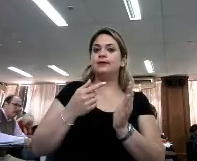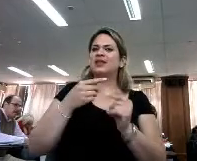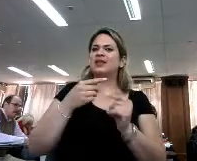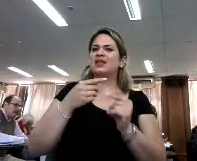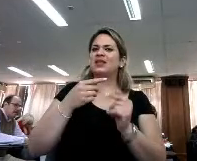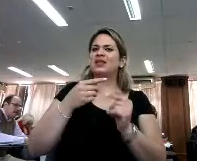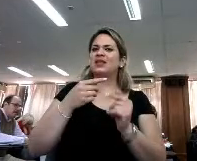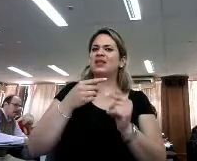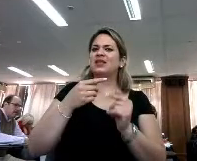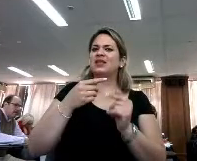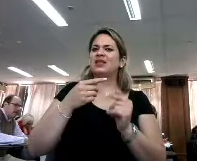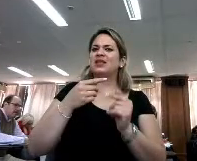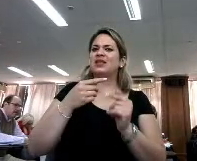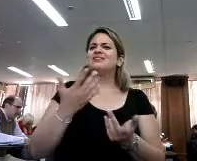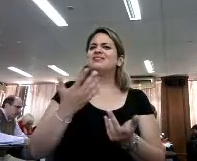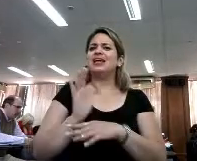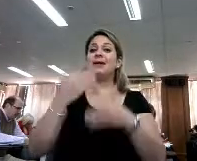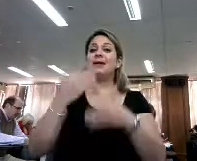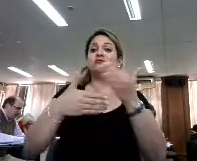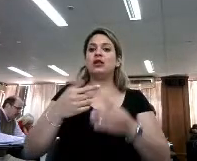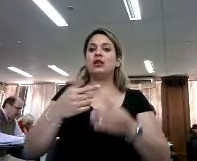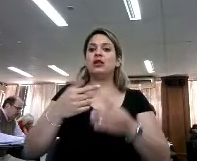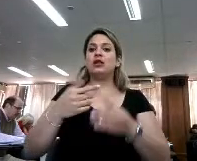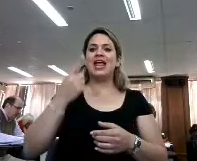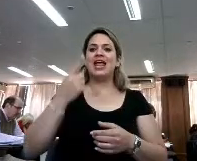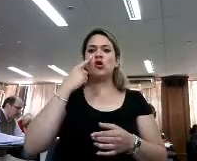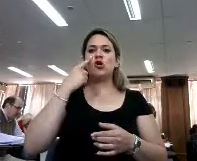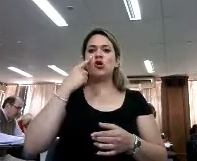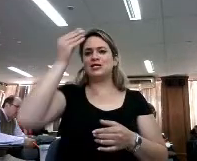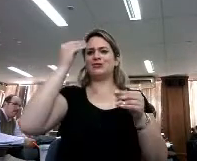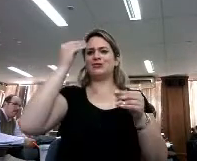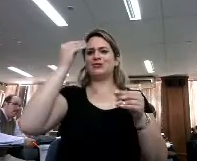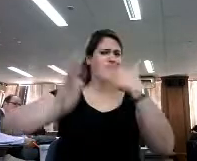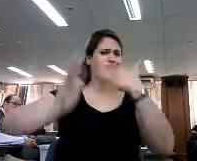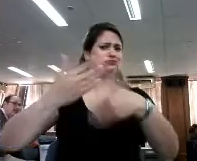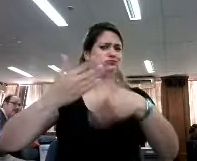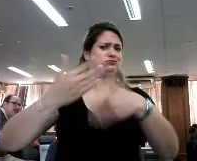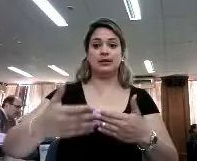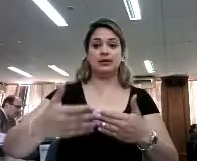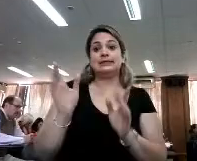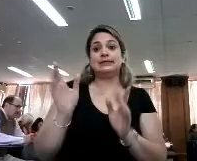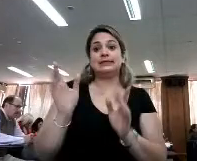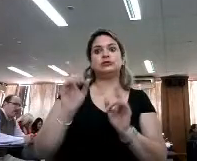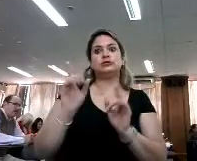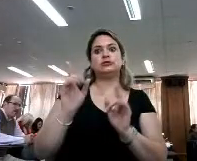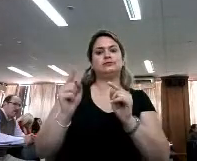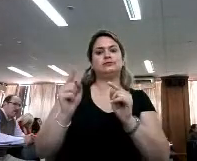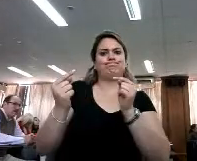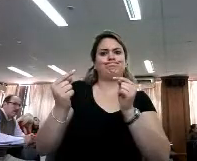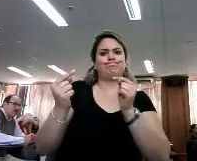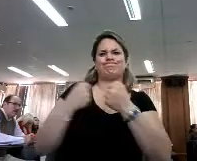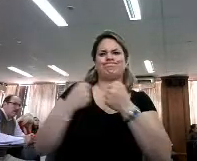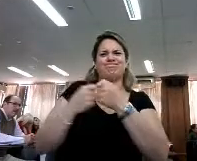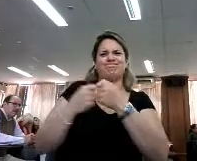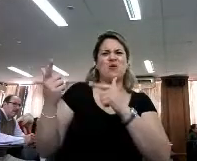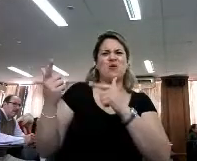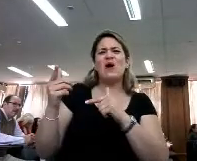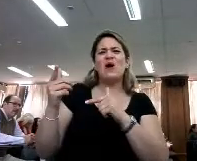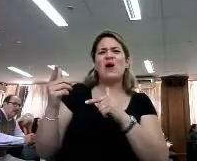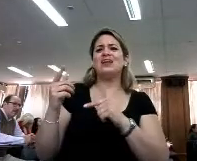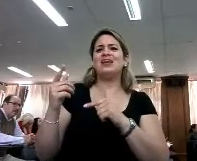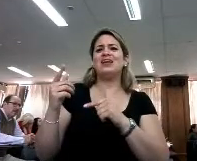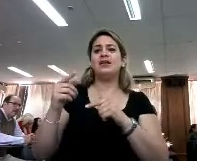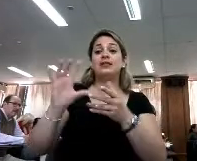un obstáculo para la generación de conocimiento? Bueno, respetuosamente difiero completamente y radicalmente de la